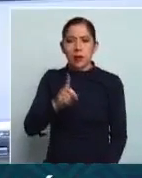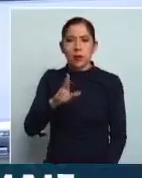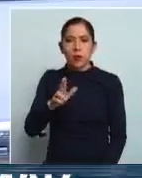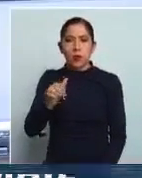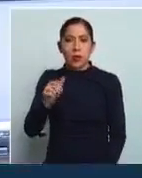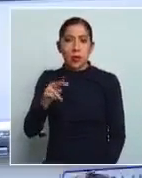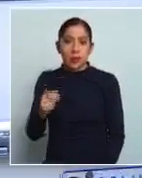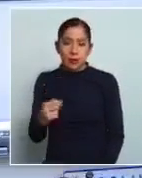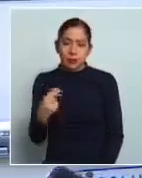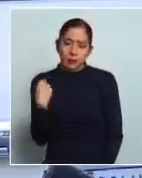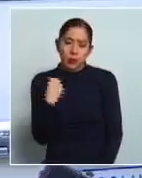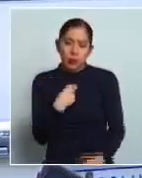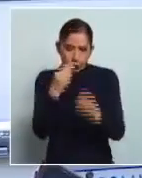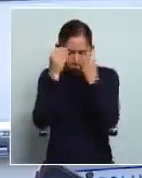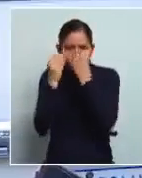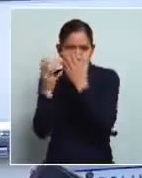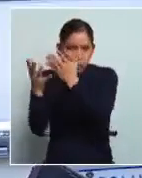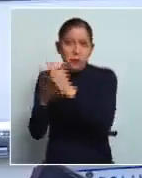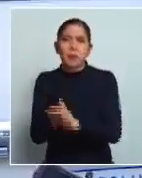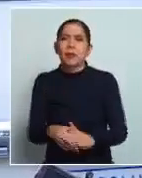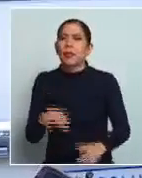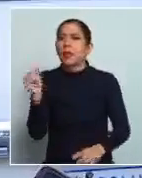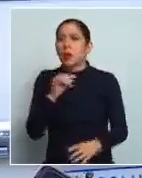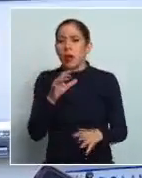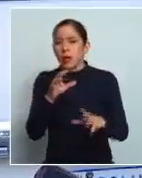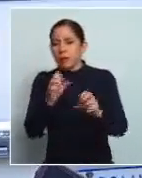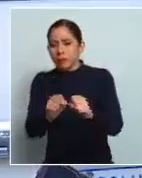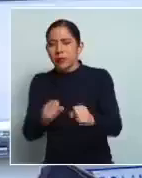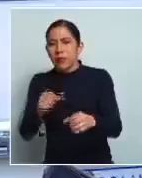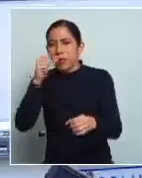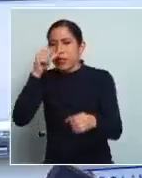también, hemos decomisado 30 garrafas.